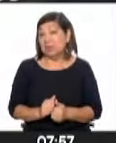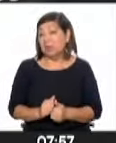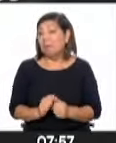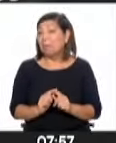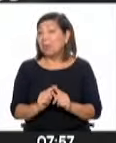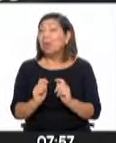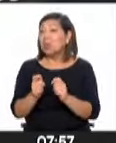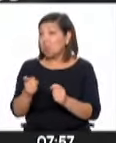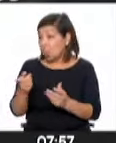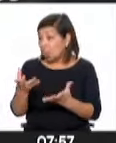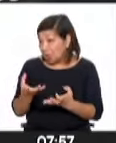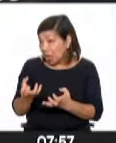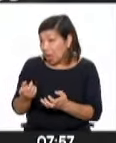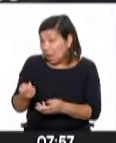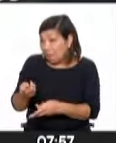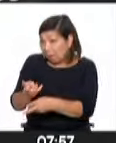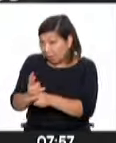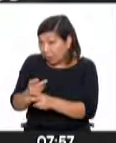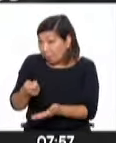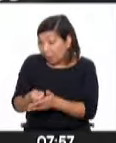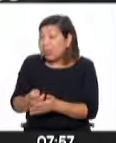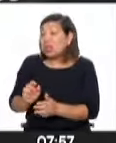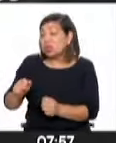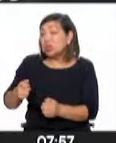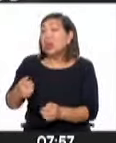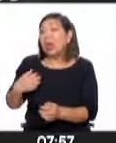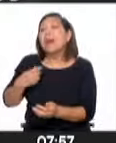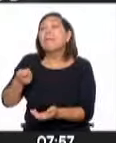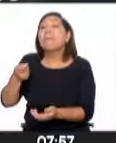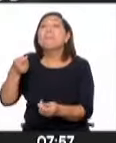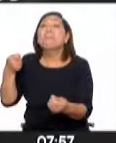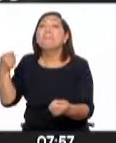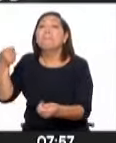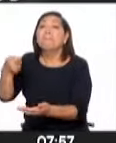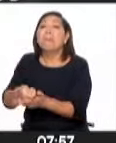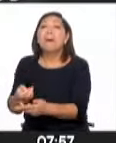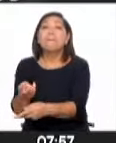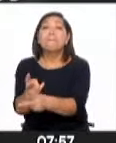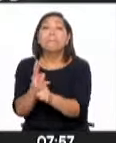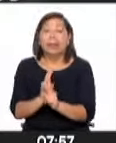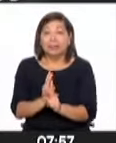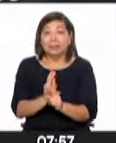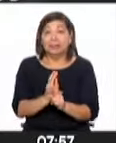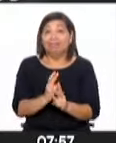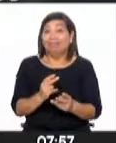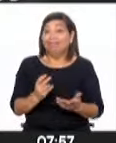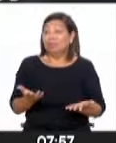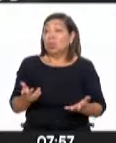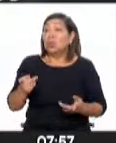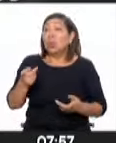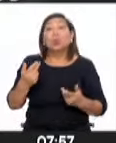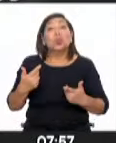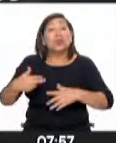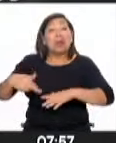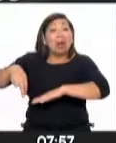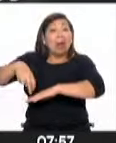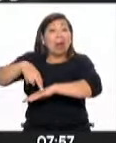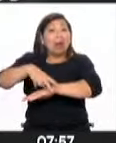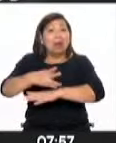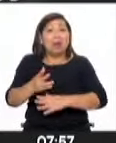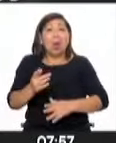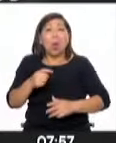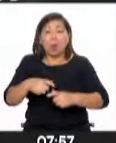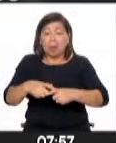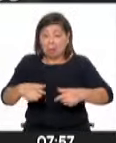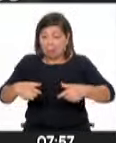Y te ofrecían pues directamente el dinero, ¿no? Pero hoy día no solamente es eso, sino uno camina por la calle y en la vereda encuentra un